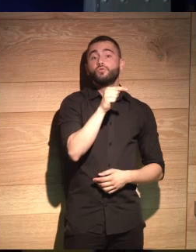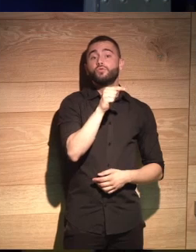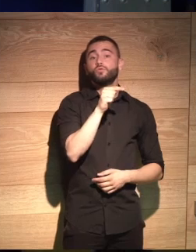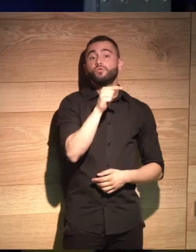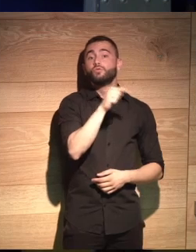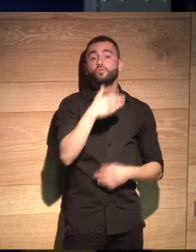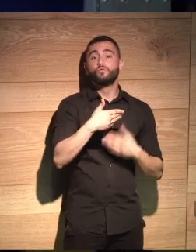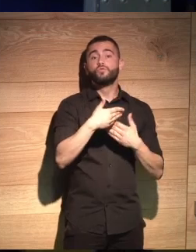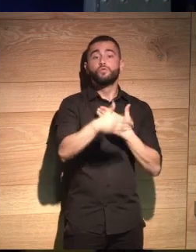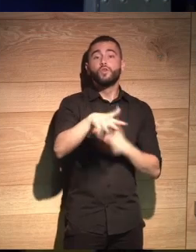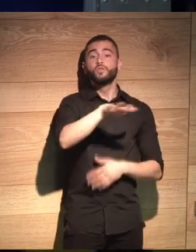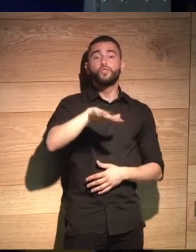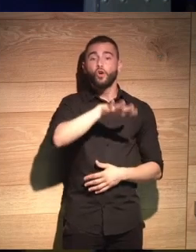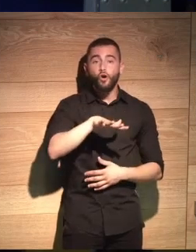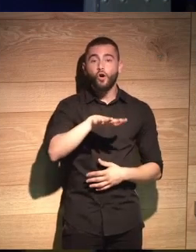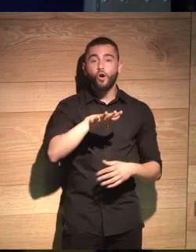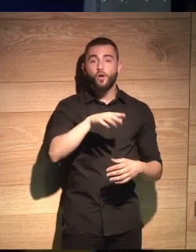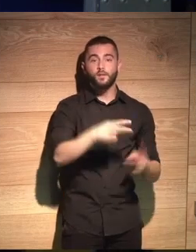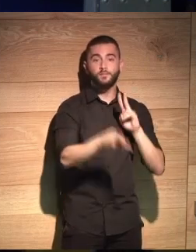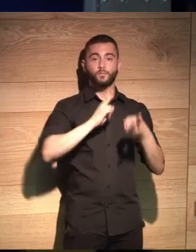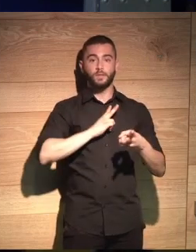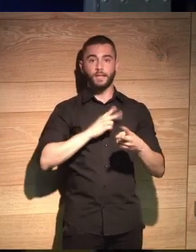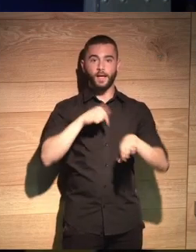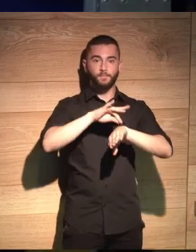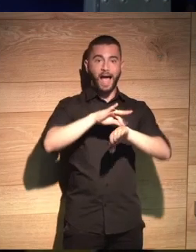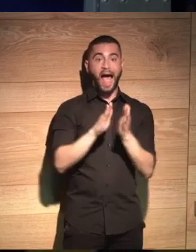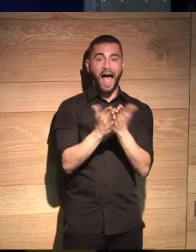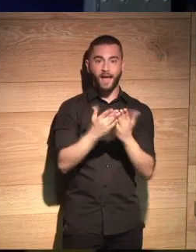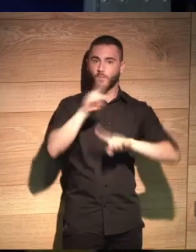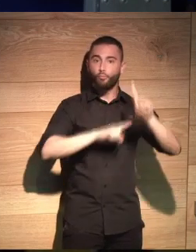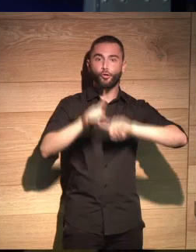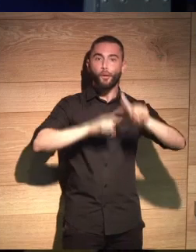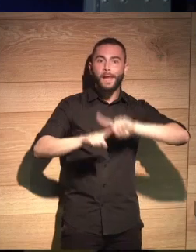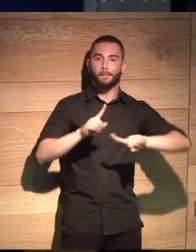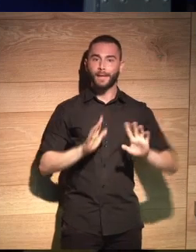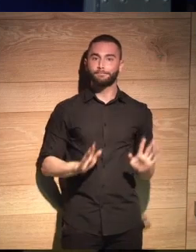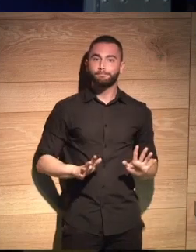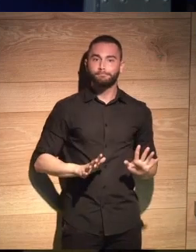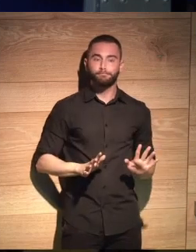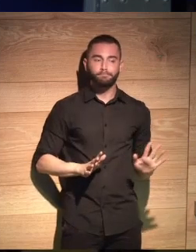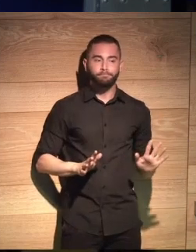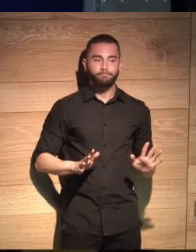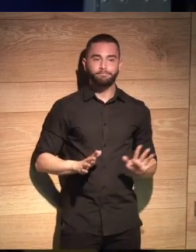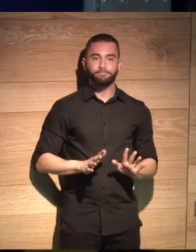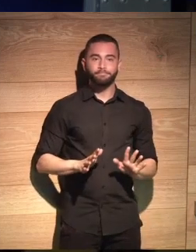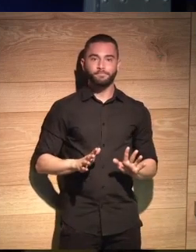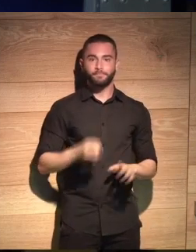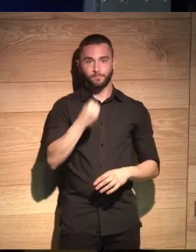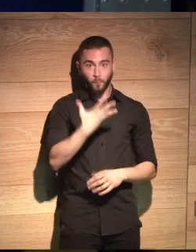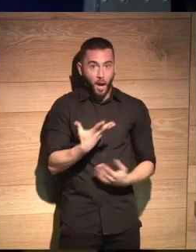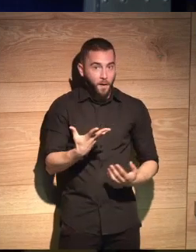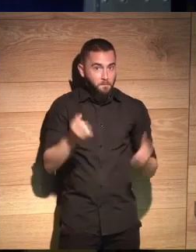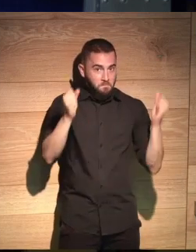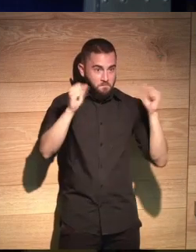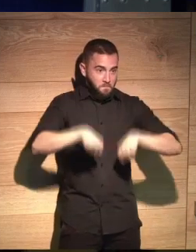y cuándo? Y me dice, no, hija, tengo un problema de agenda. No tengo nada en la agenda. Le digo, bueno, está